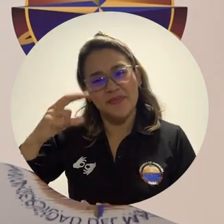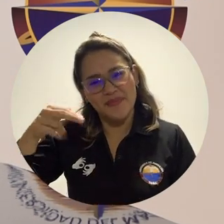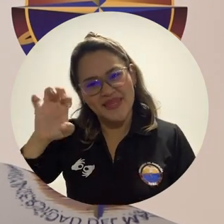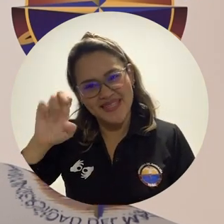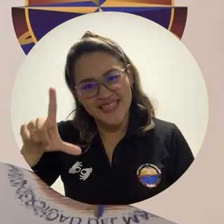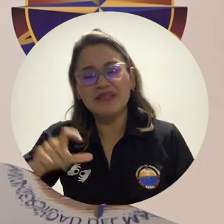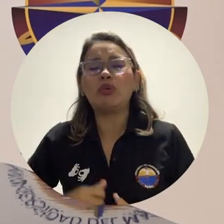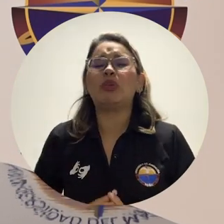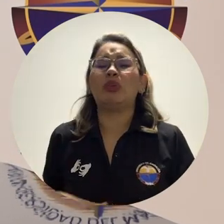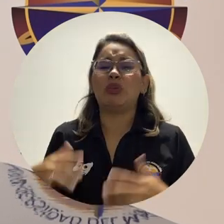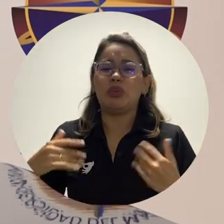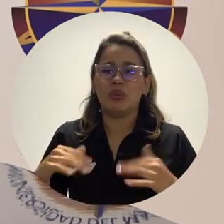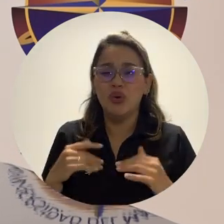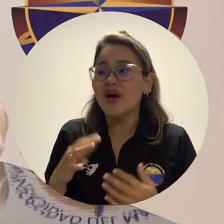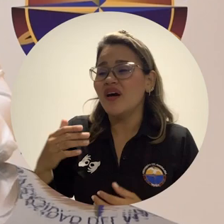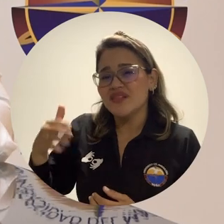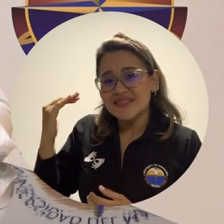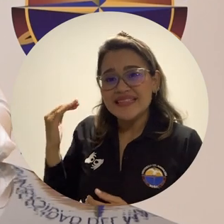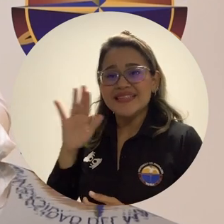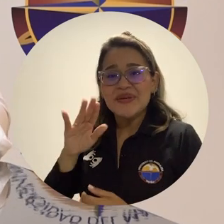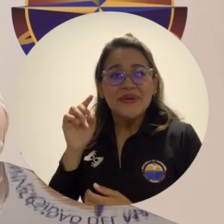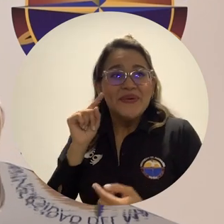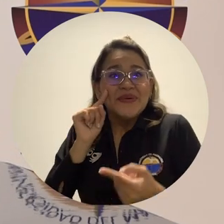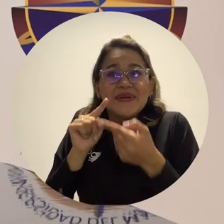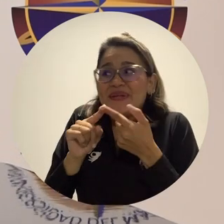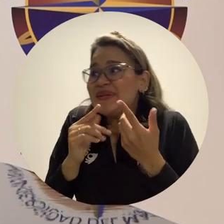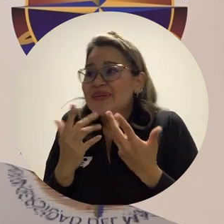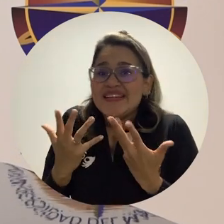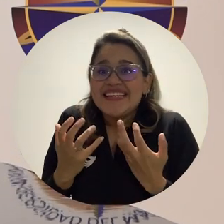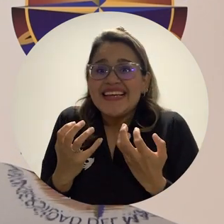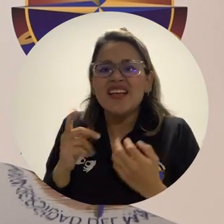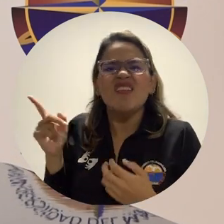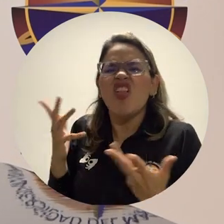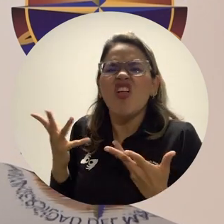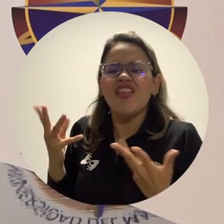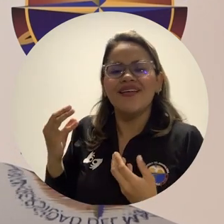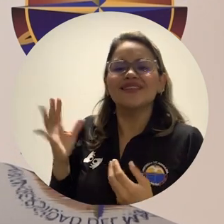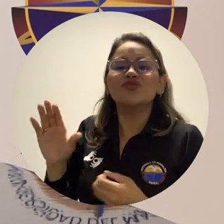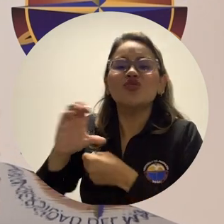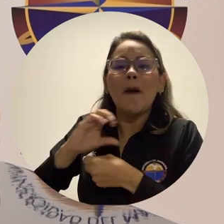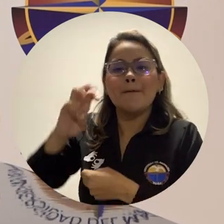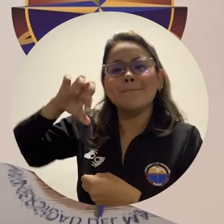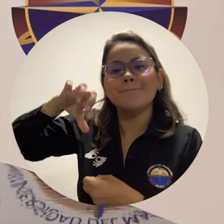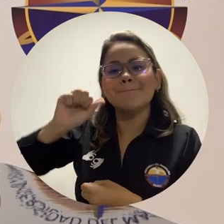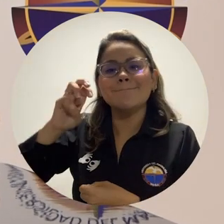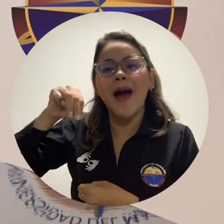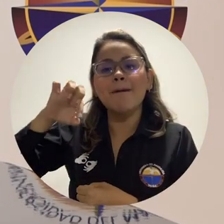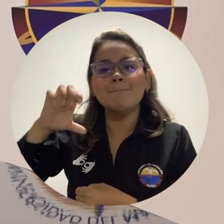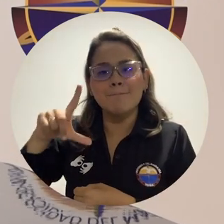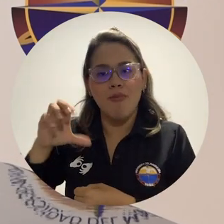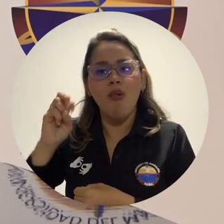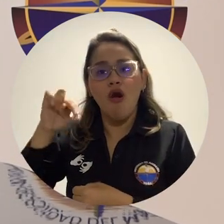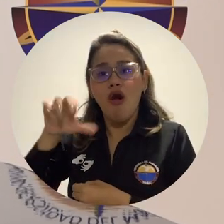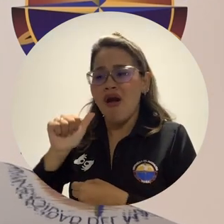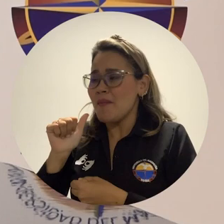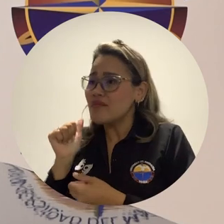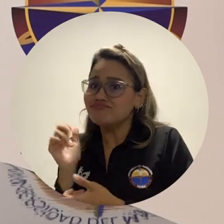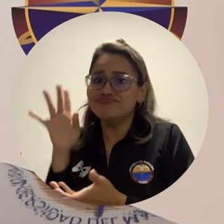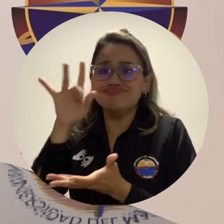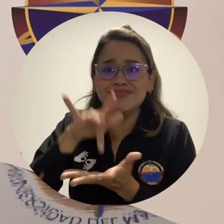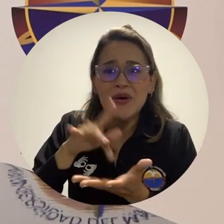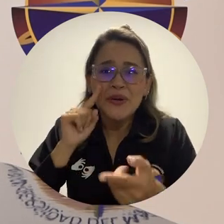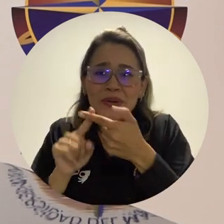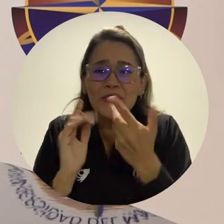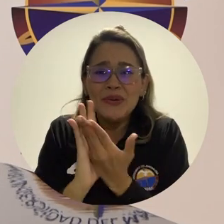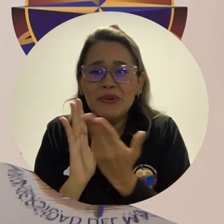Mis condolencias nuevamente para la familia de Michael, todo nuestro apoyo, un joven que vino desde Pamplona a cumplir su sueño de ser